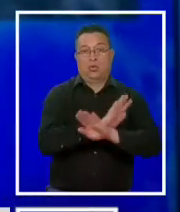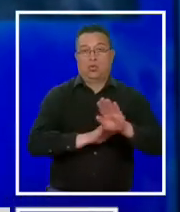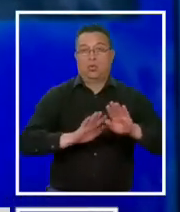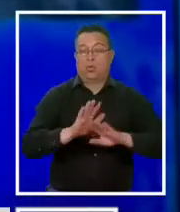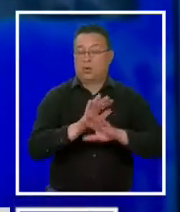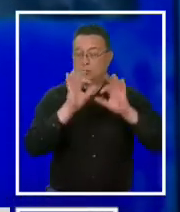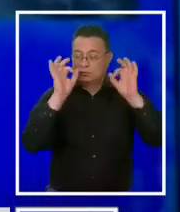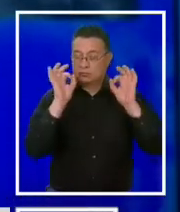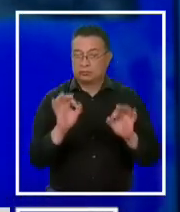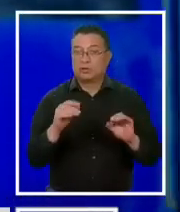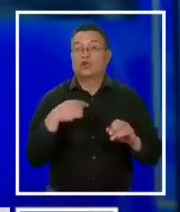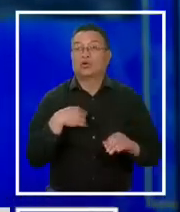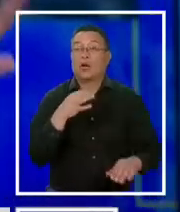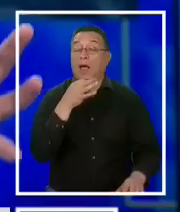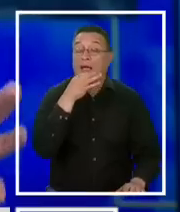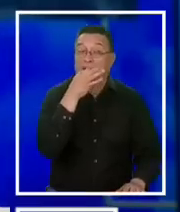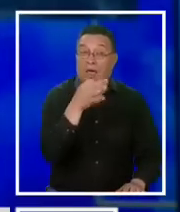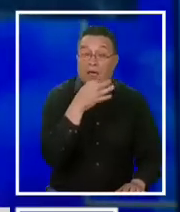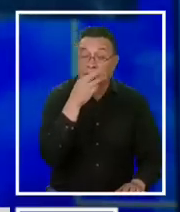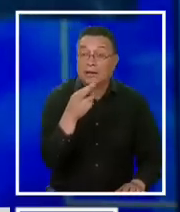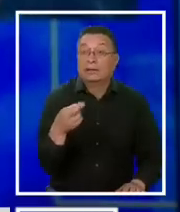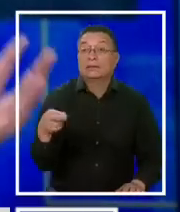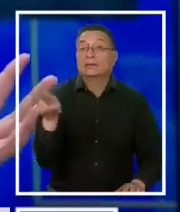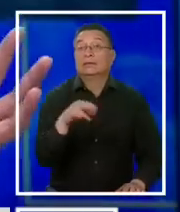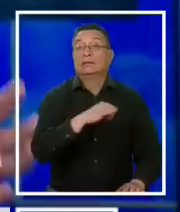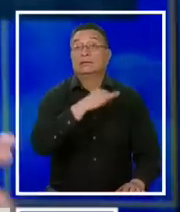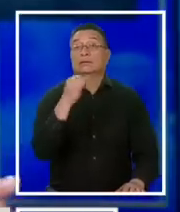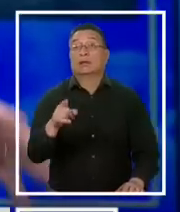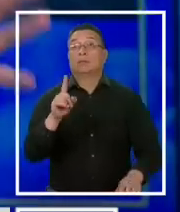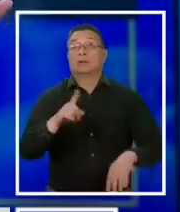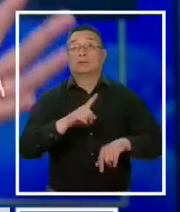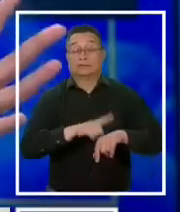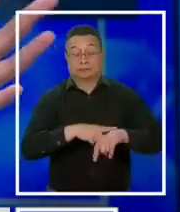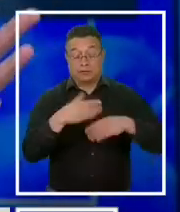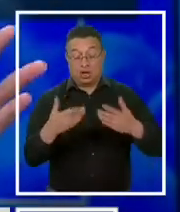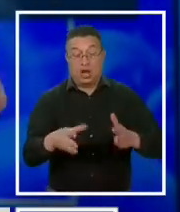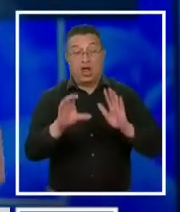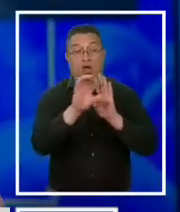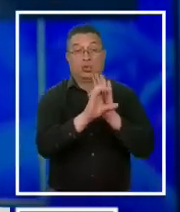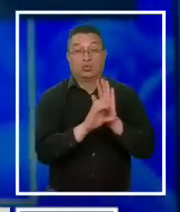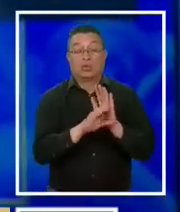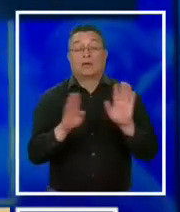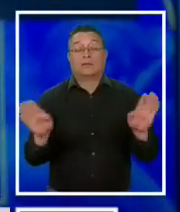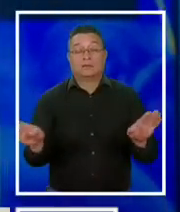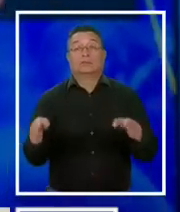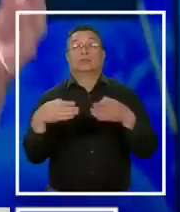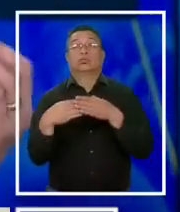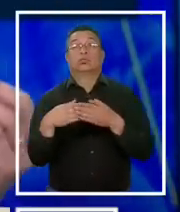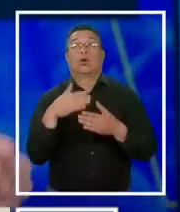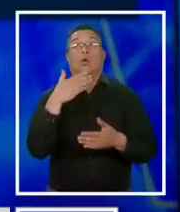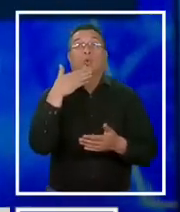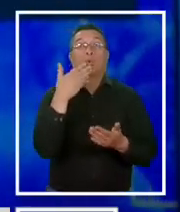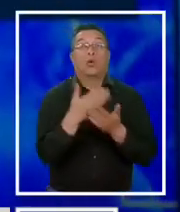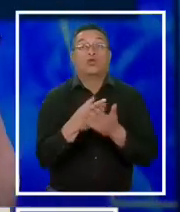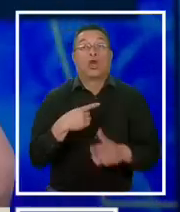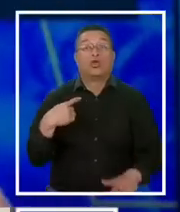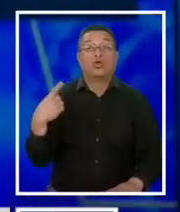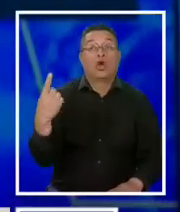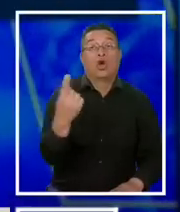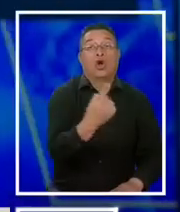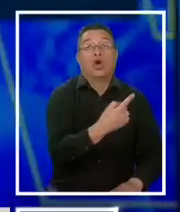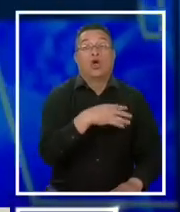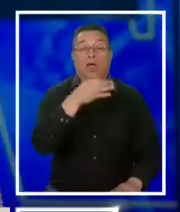todas las de la ley lo que estoy diciendo siempre es que un momento constitucional que se cierra Cuando toda intuitivamente decía